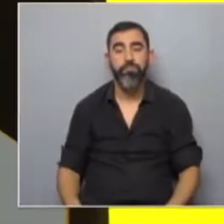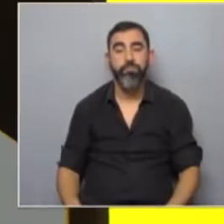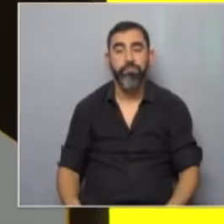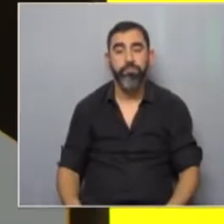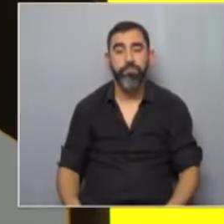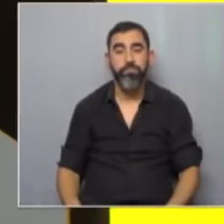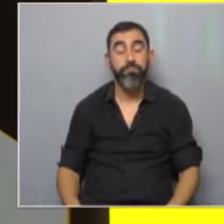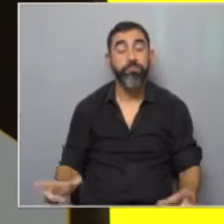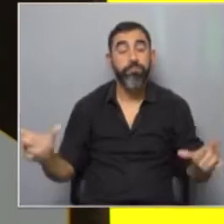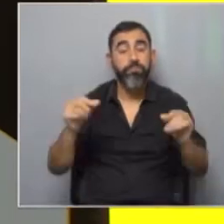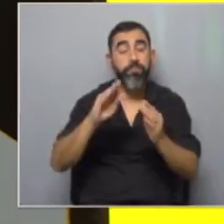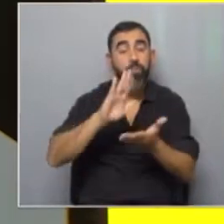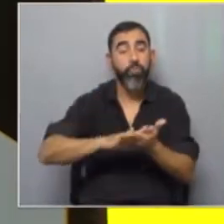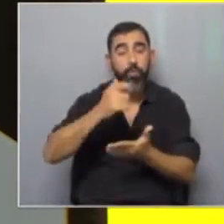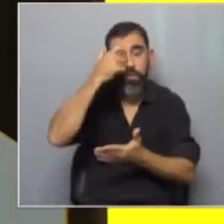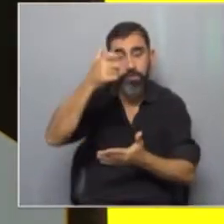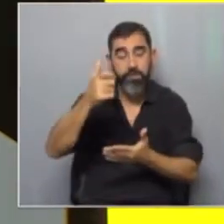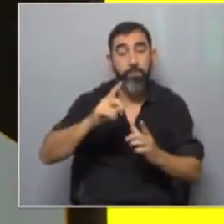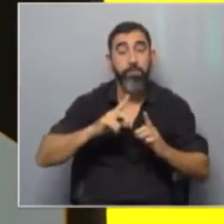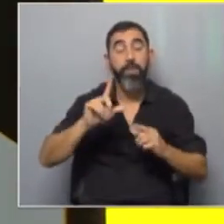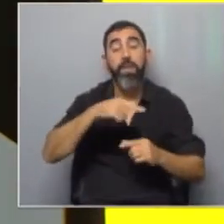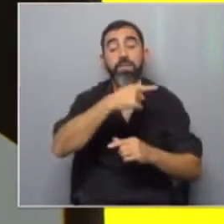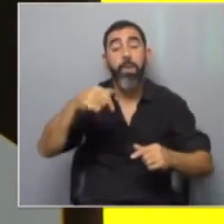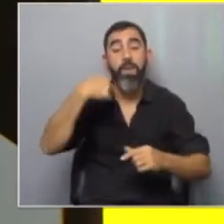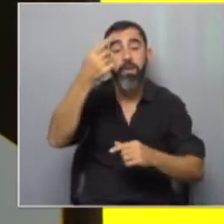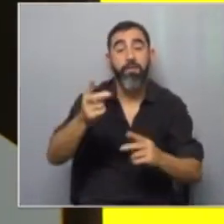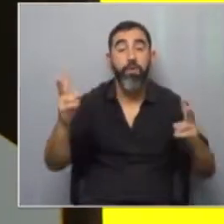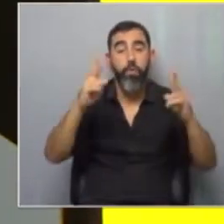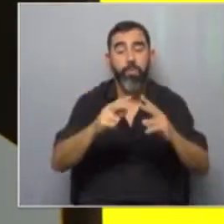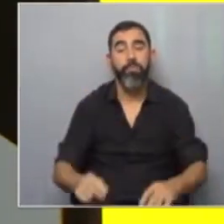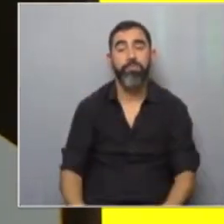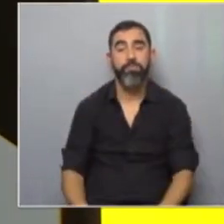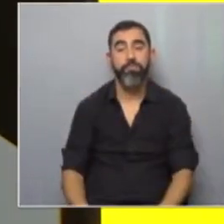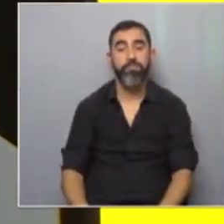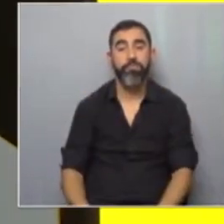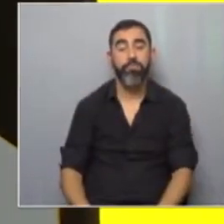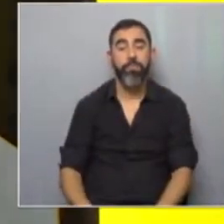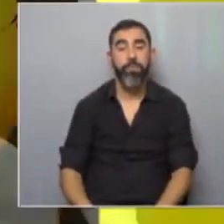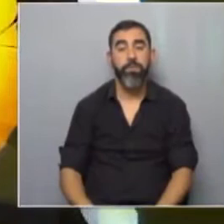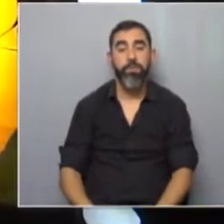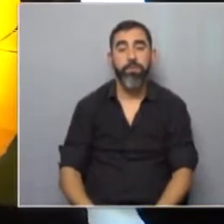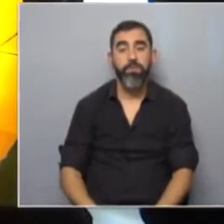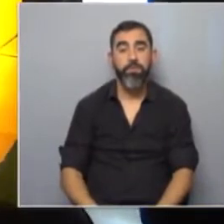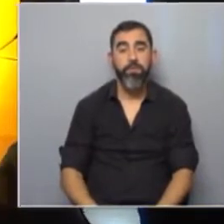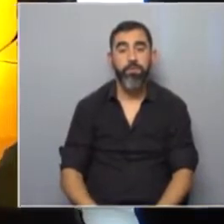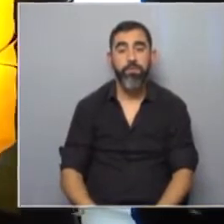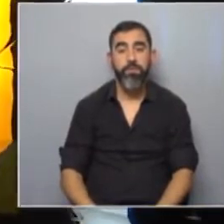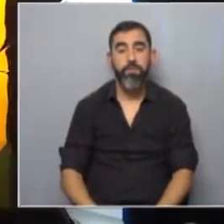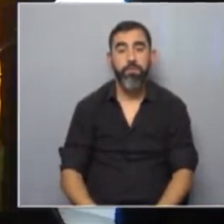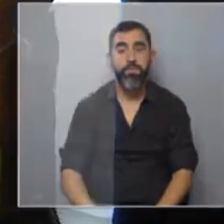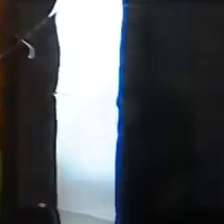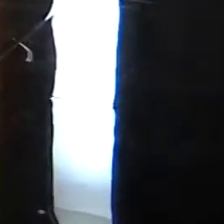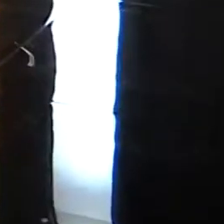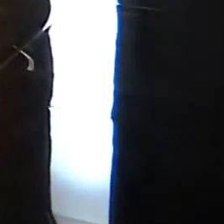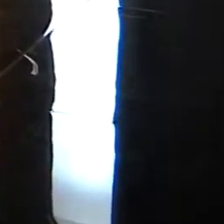El Instagram es Mañana es tarde, ¿no? Mañana es tarde, UI. Mañana es tarde. Mañana es es un tarde, poco UI. tonto, pero Sí. no está la ñ en el Claro. entonces mañana es